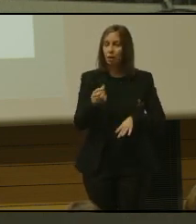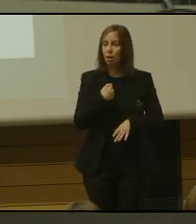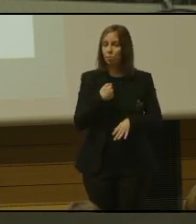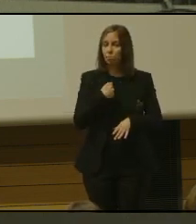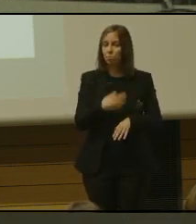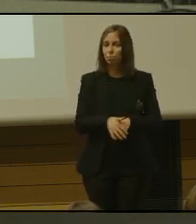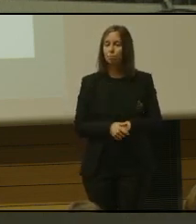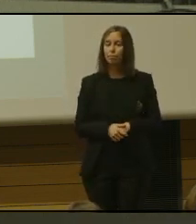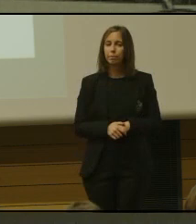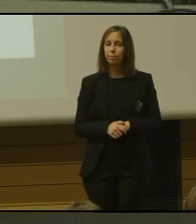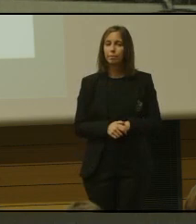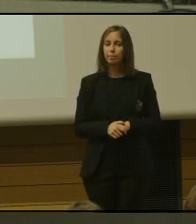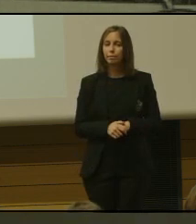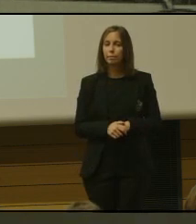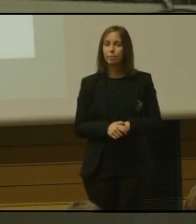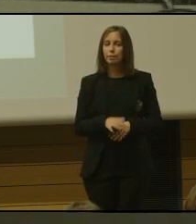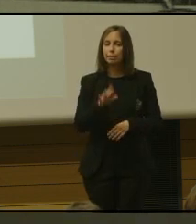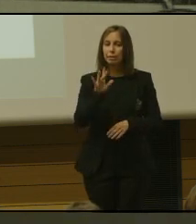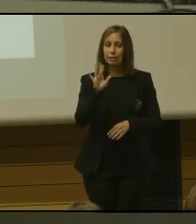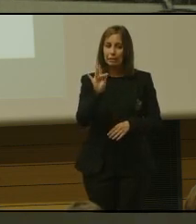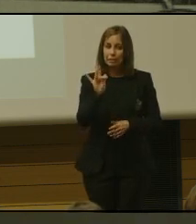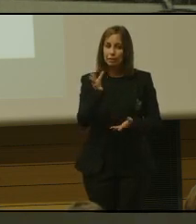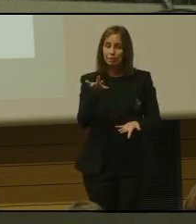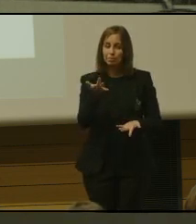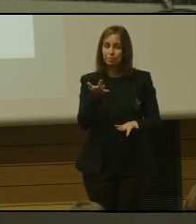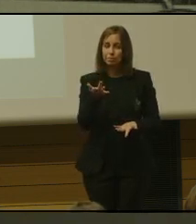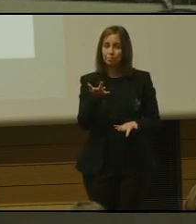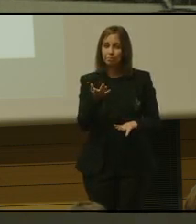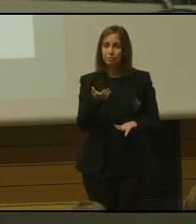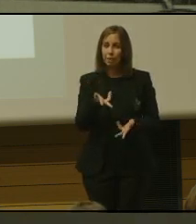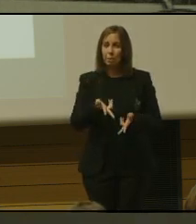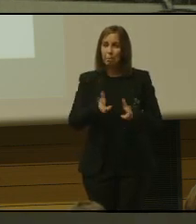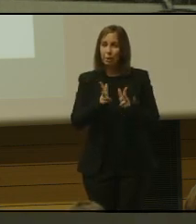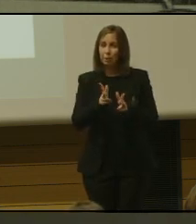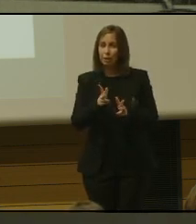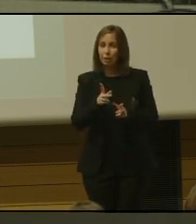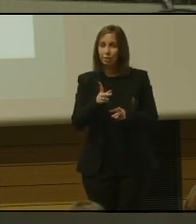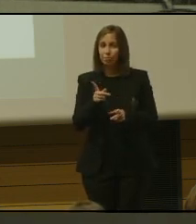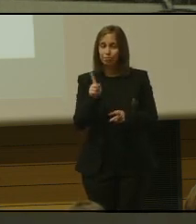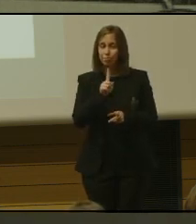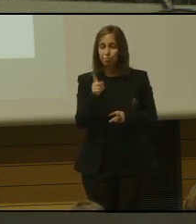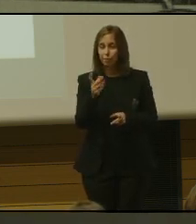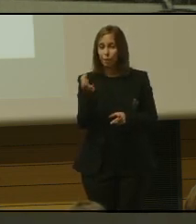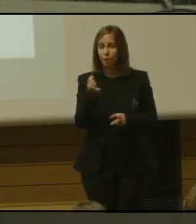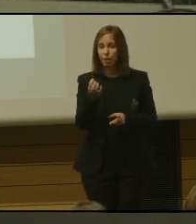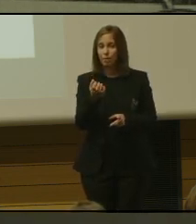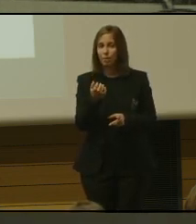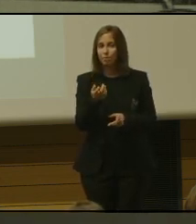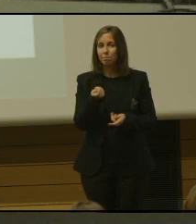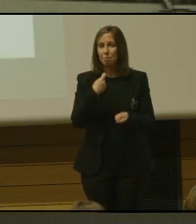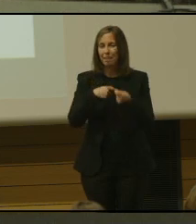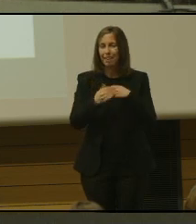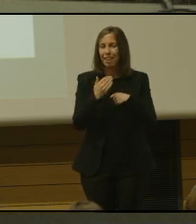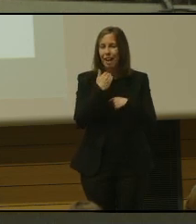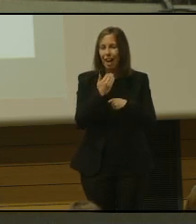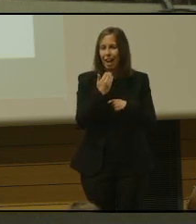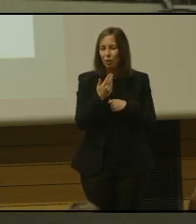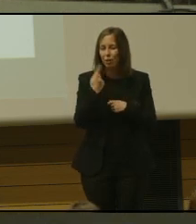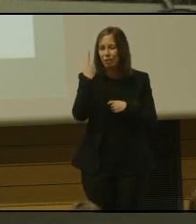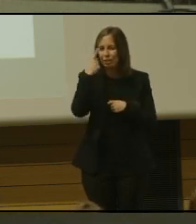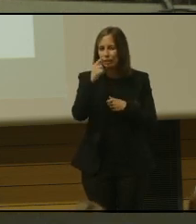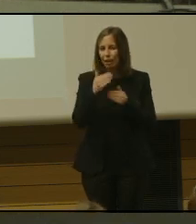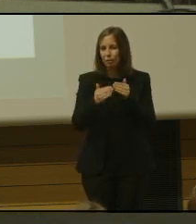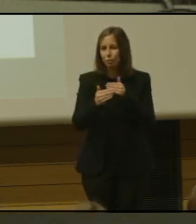Entonces, sí, pero sí, no se debería permitir vender algo que sabes que puede